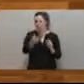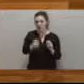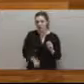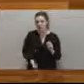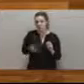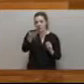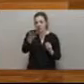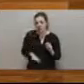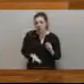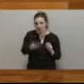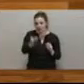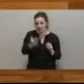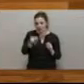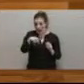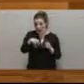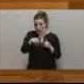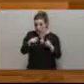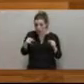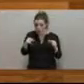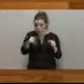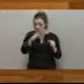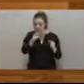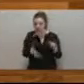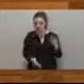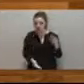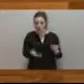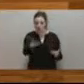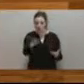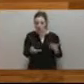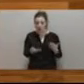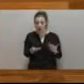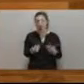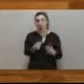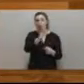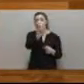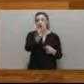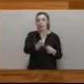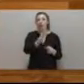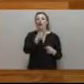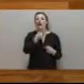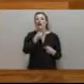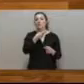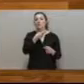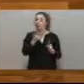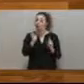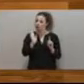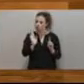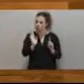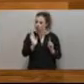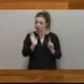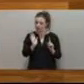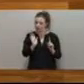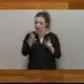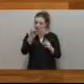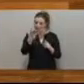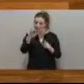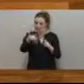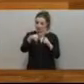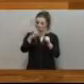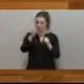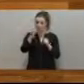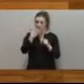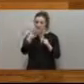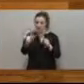importante para Asturias para compararlo con unos dibujos animados. Porque si todos pudiéramos